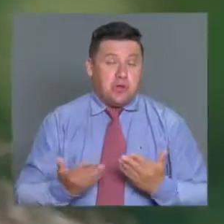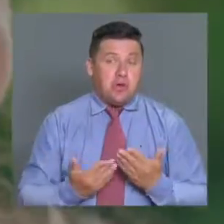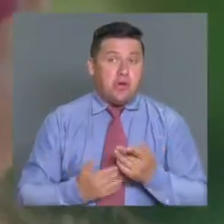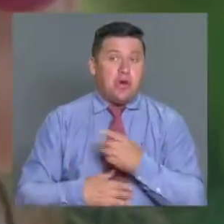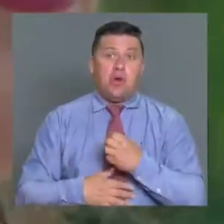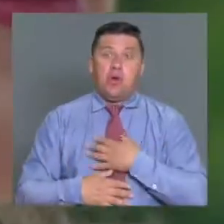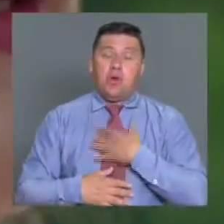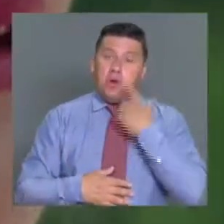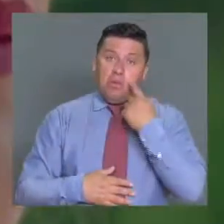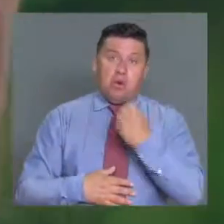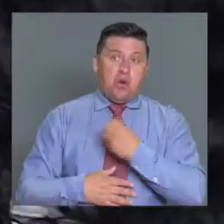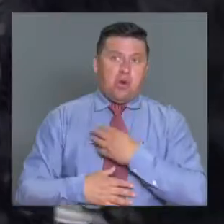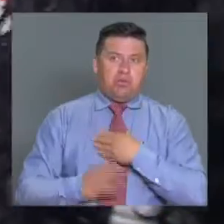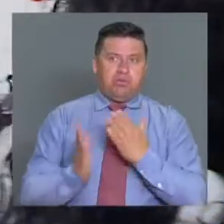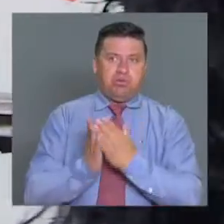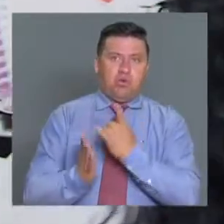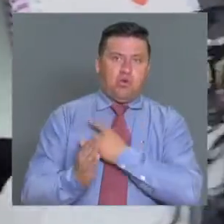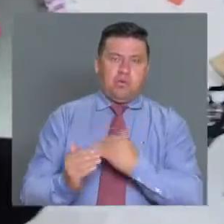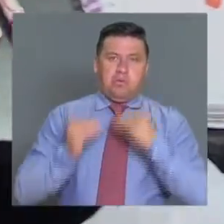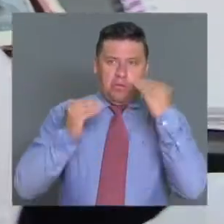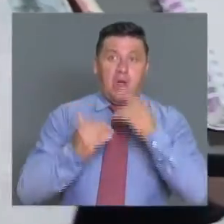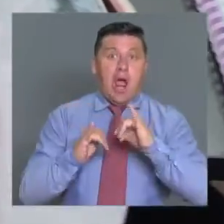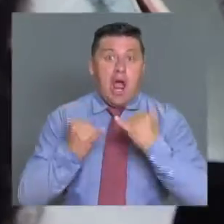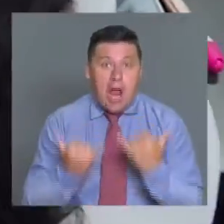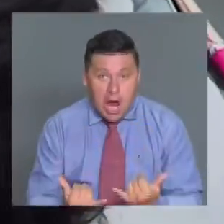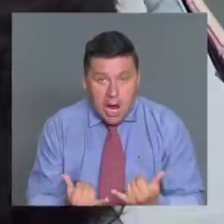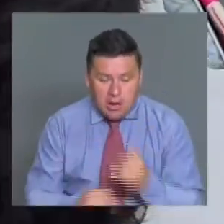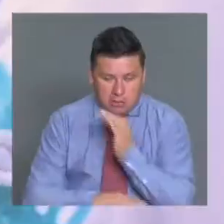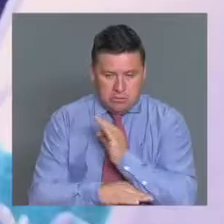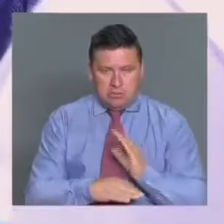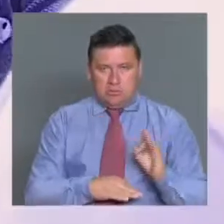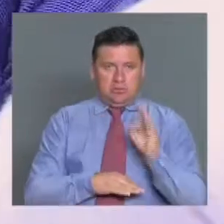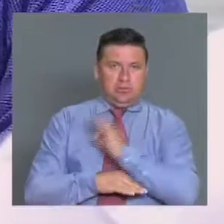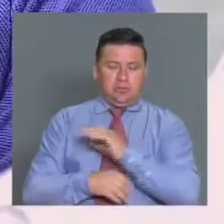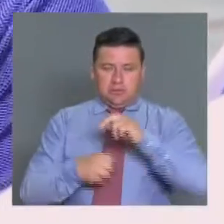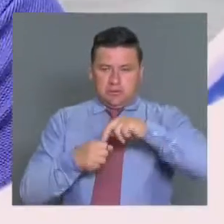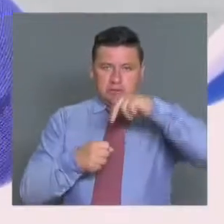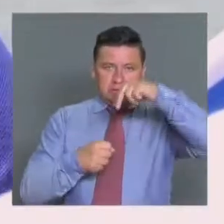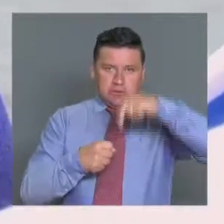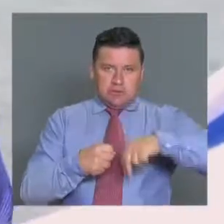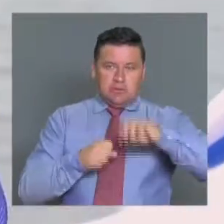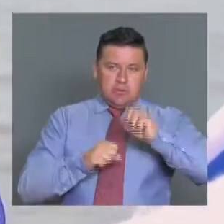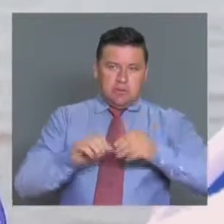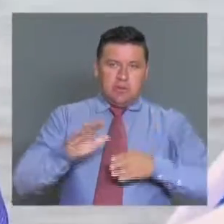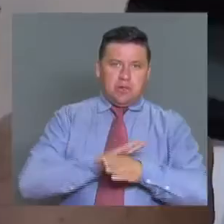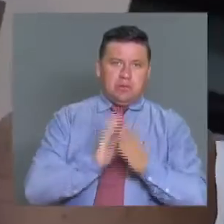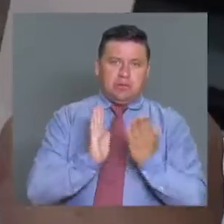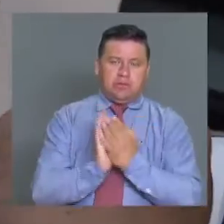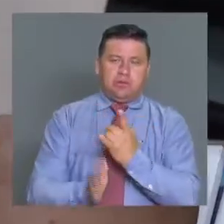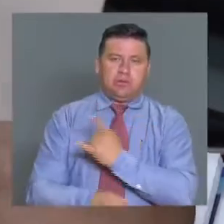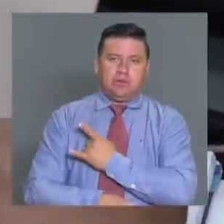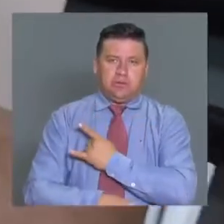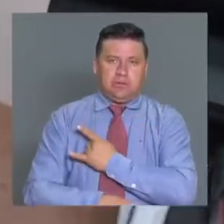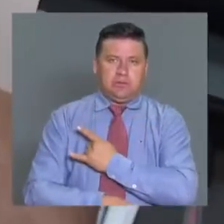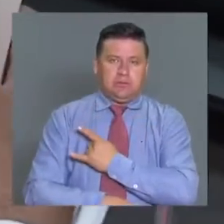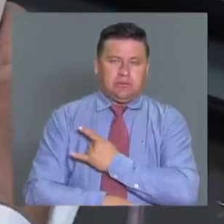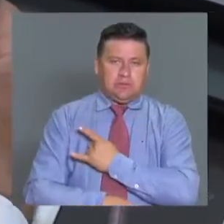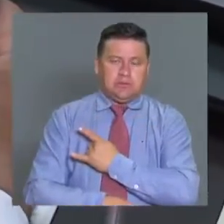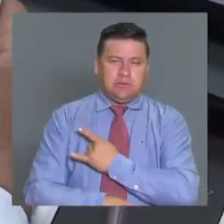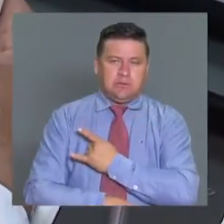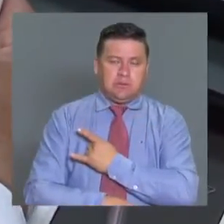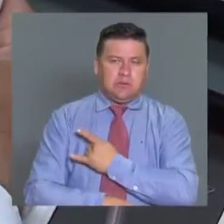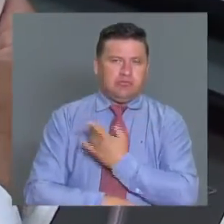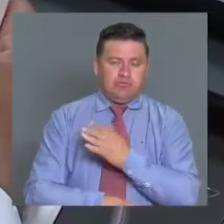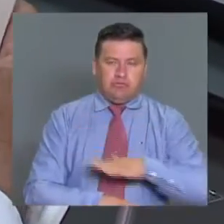pocas las oportunidades de educación superior con la essap los ciudadanos pueden acceder a la oferta académica que dispone la